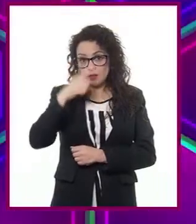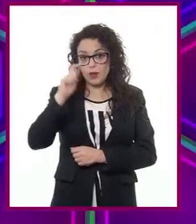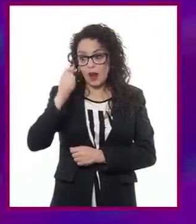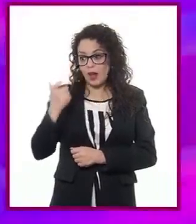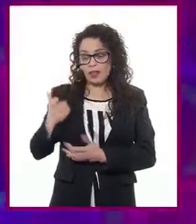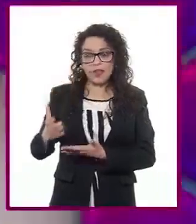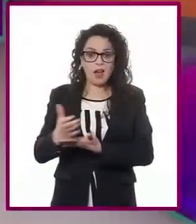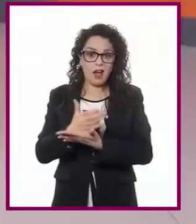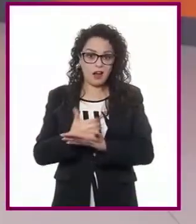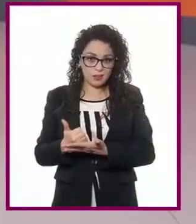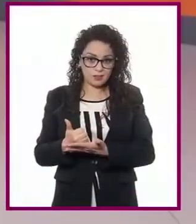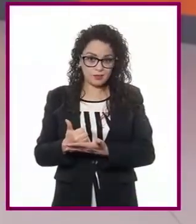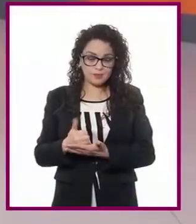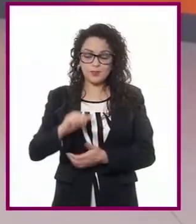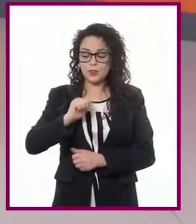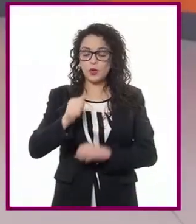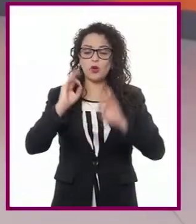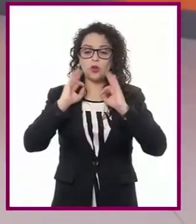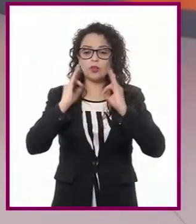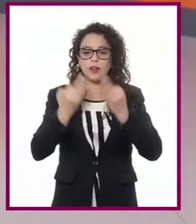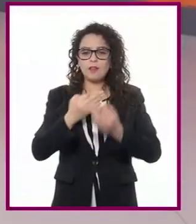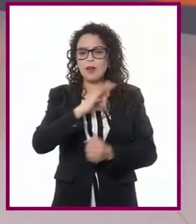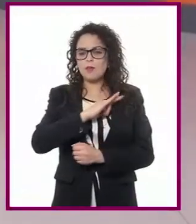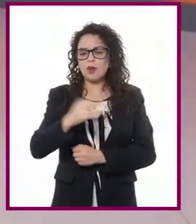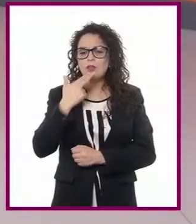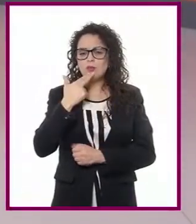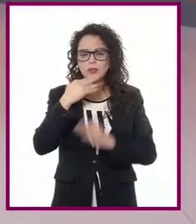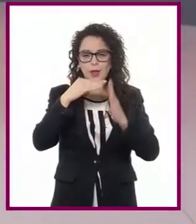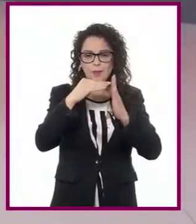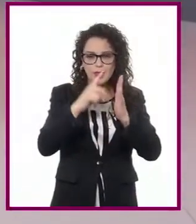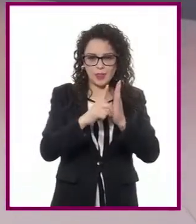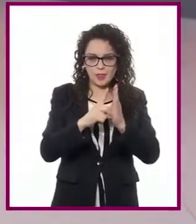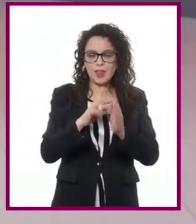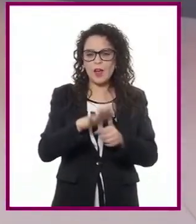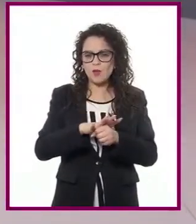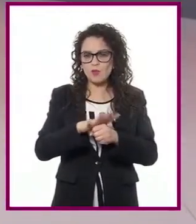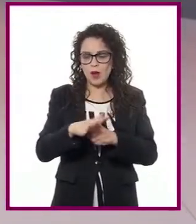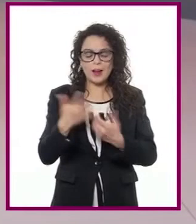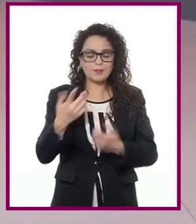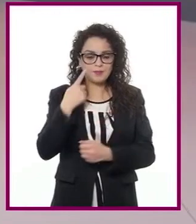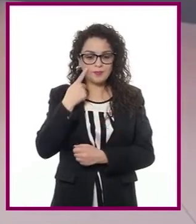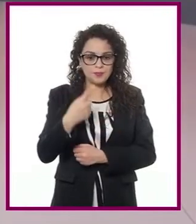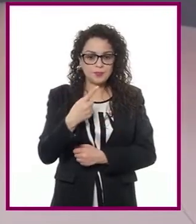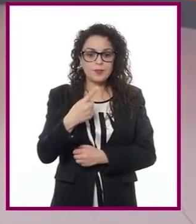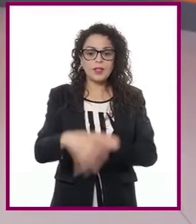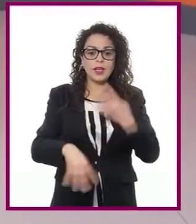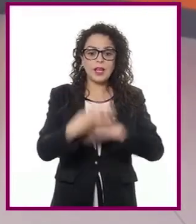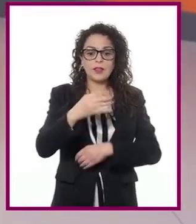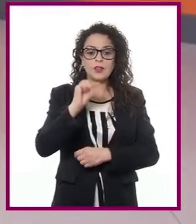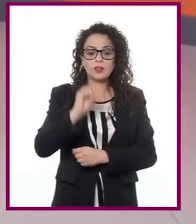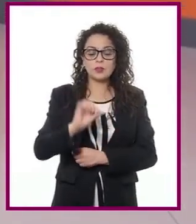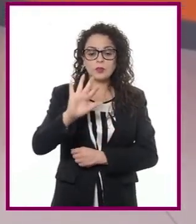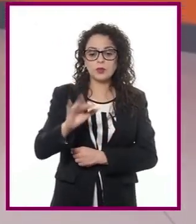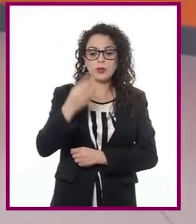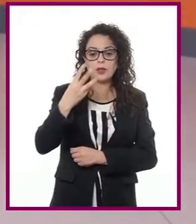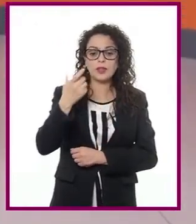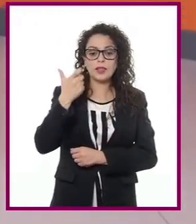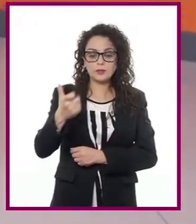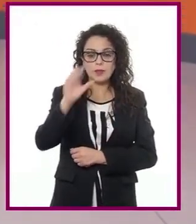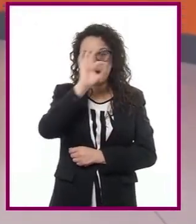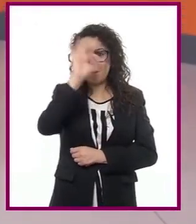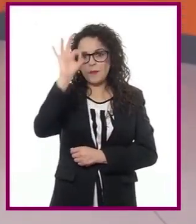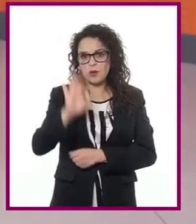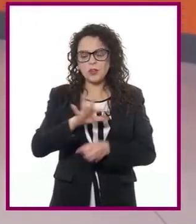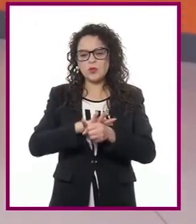esperado. Otro método que podemos utilizar es obtener qué porcentaje de 14.53 pesos de la